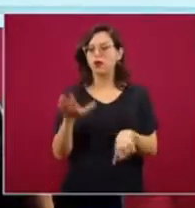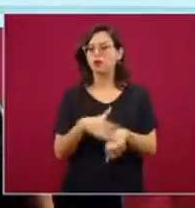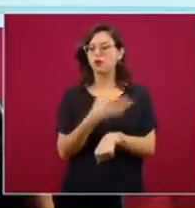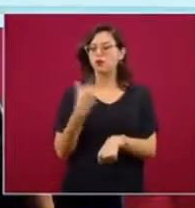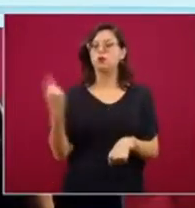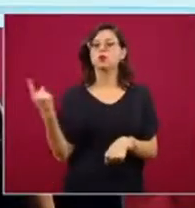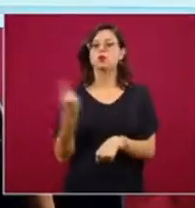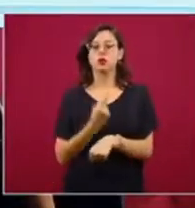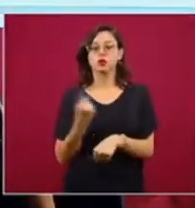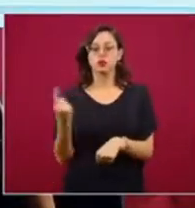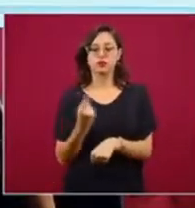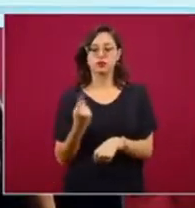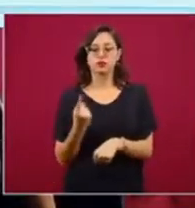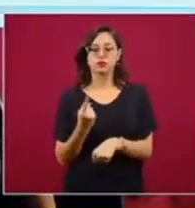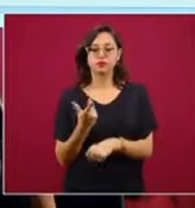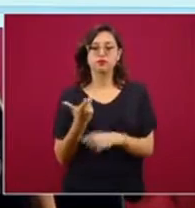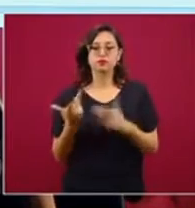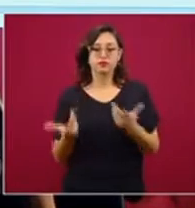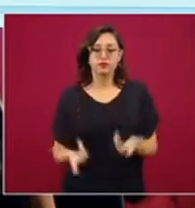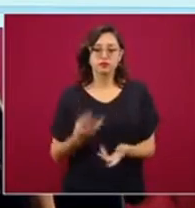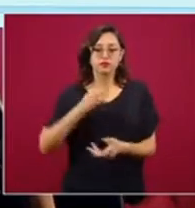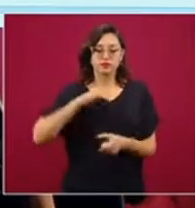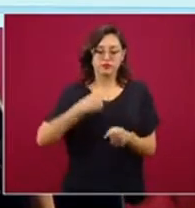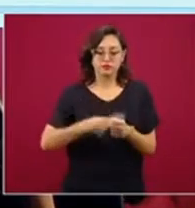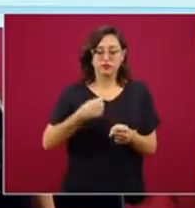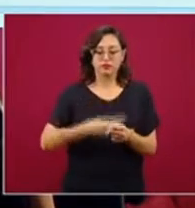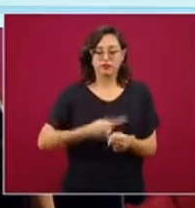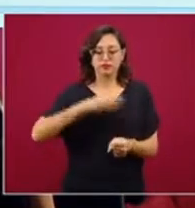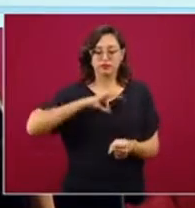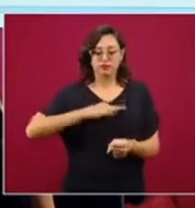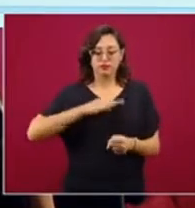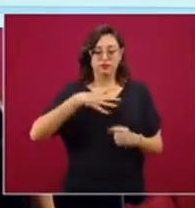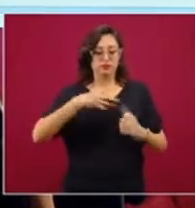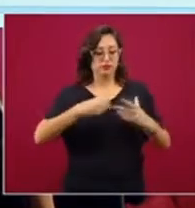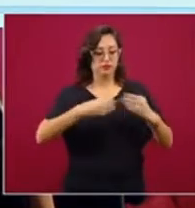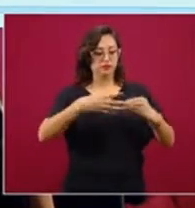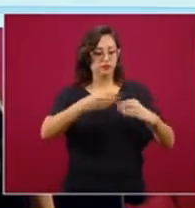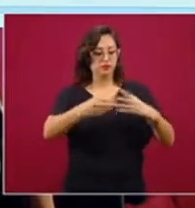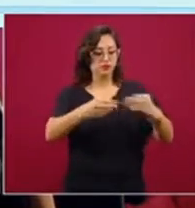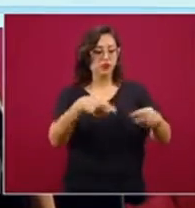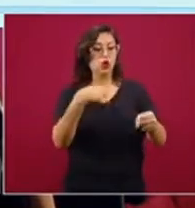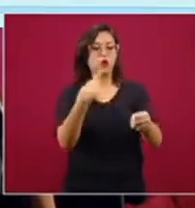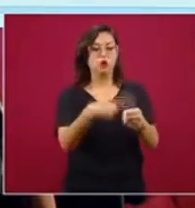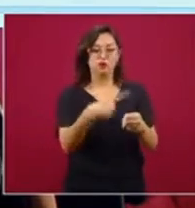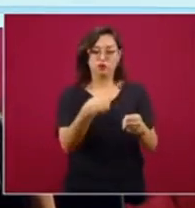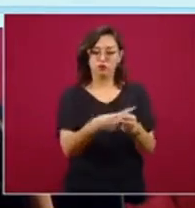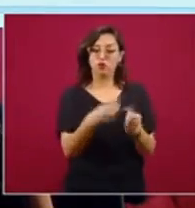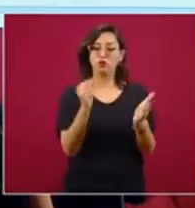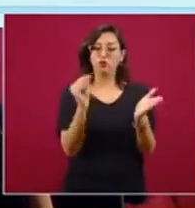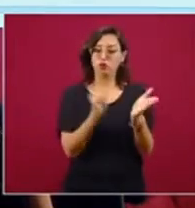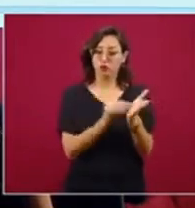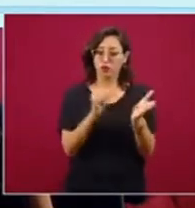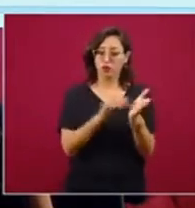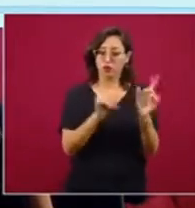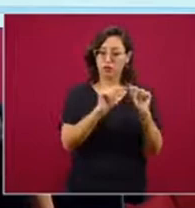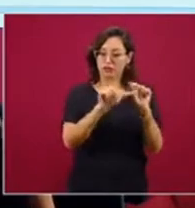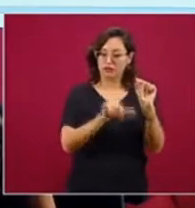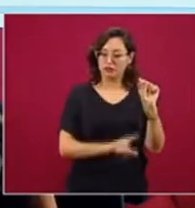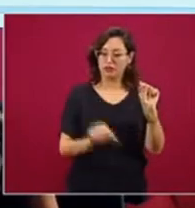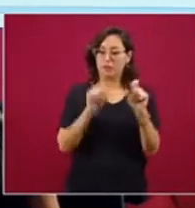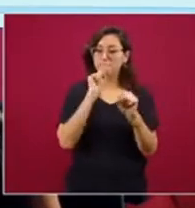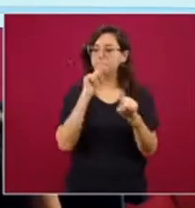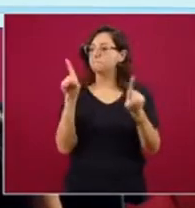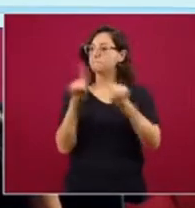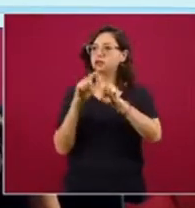en la medida en que todavía existe una epidemia activa en México, pero también existe una epidemia muy activa en todo el